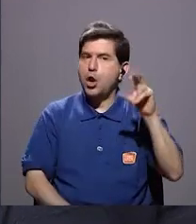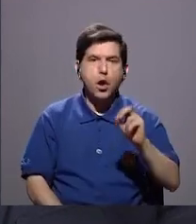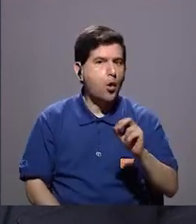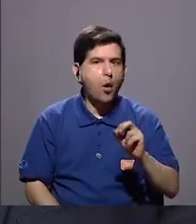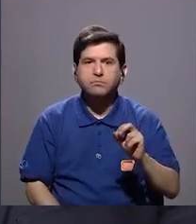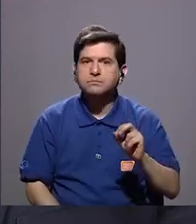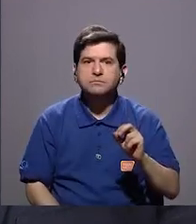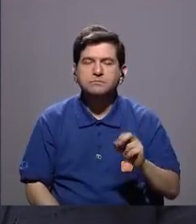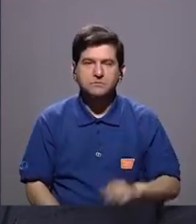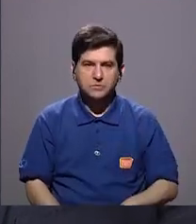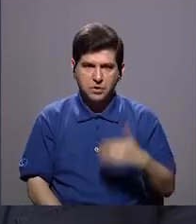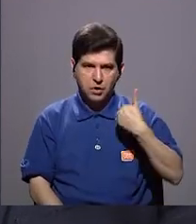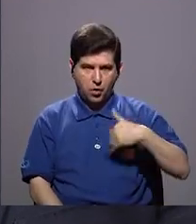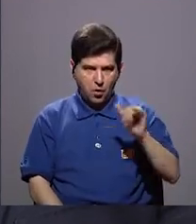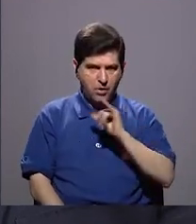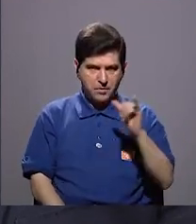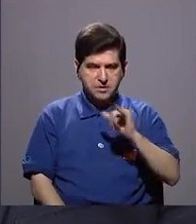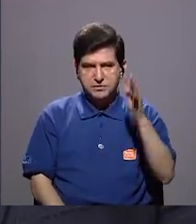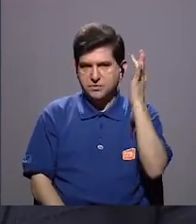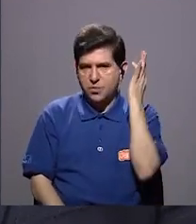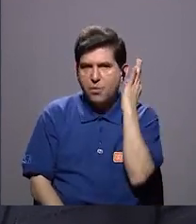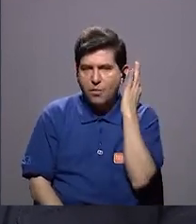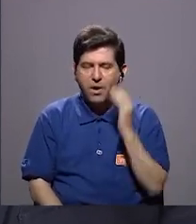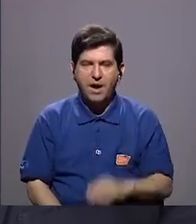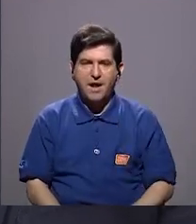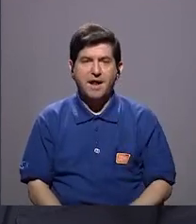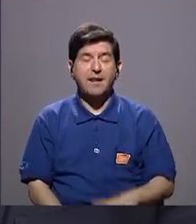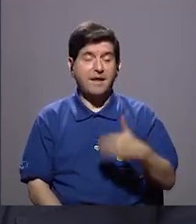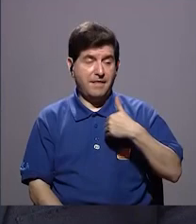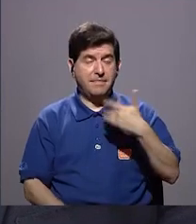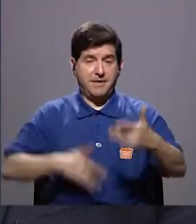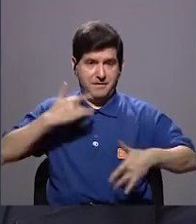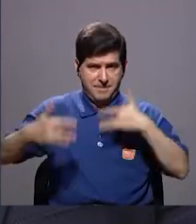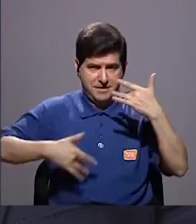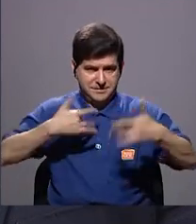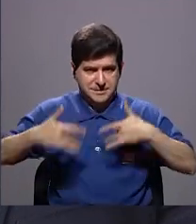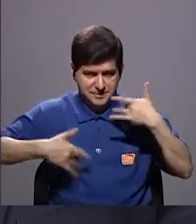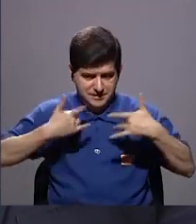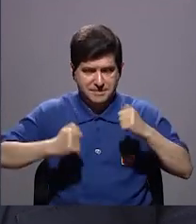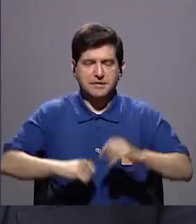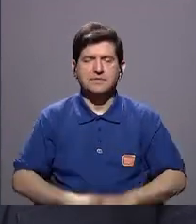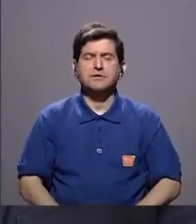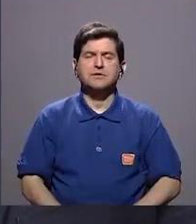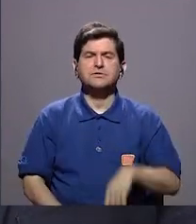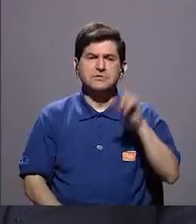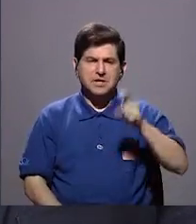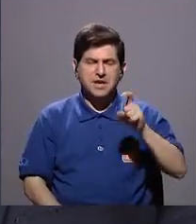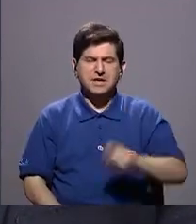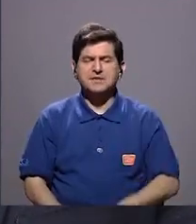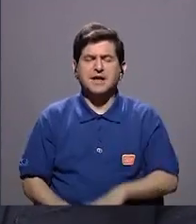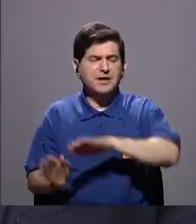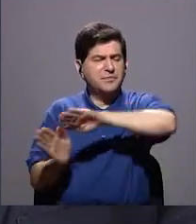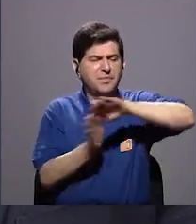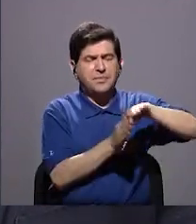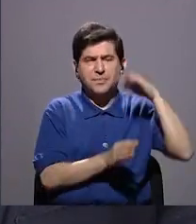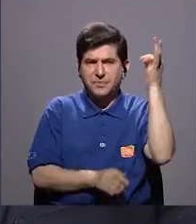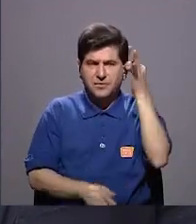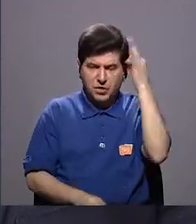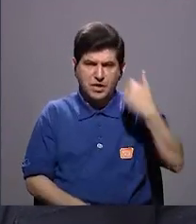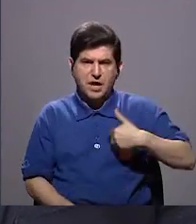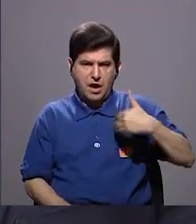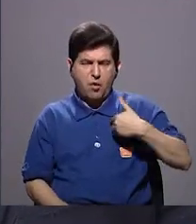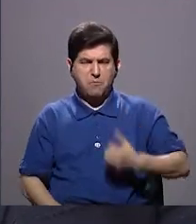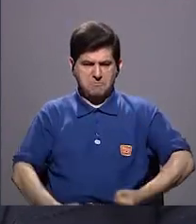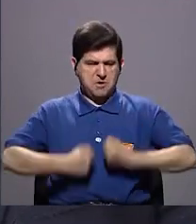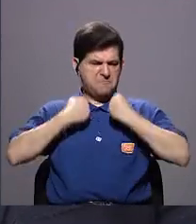No, los hombres, igual que las mujeres, tienen sentimientos. Y tenemos que dejarnos de la teoría de que el hombre